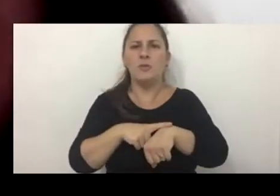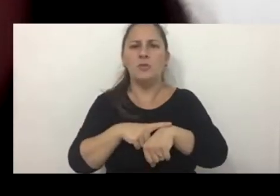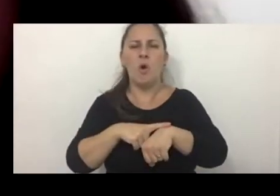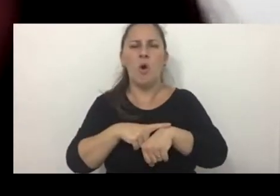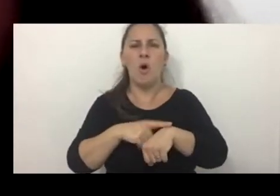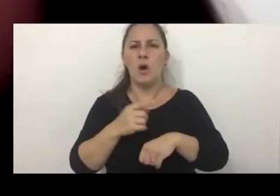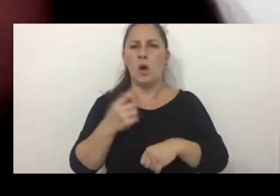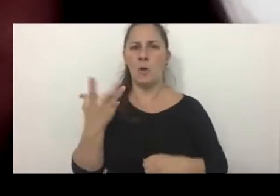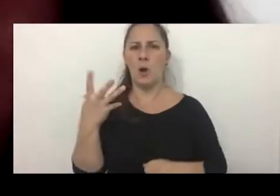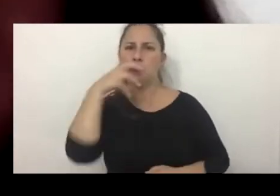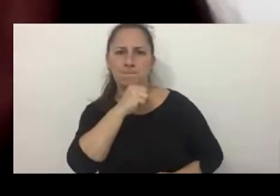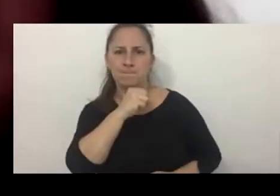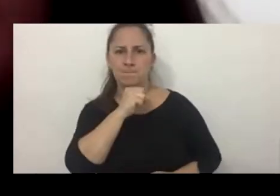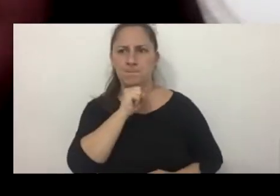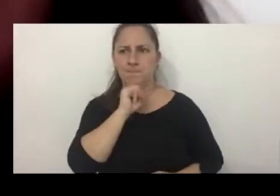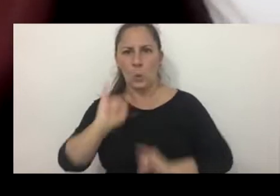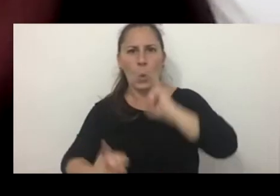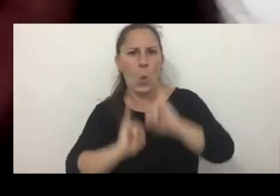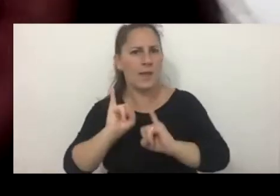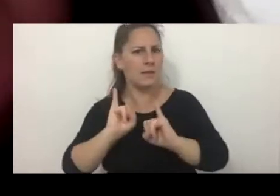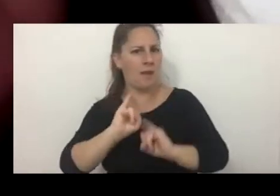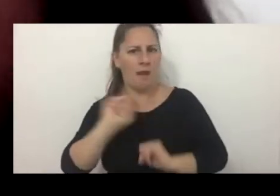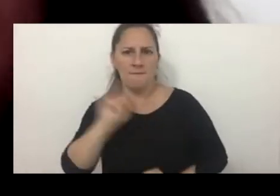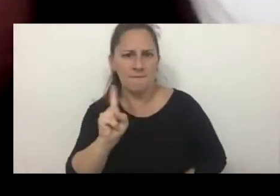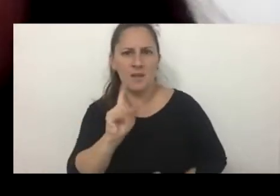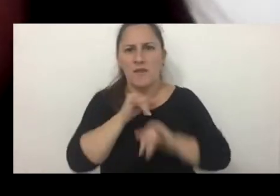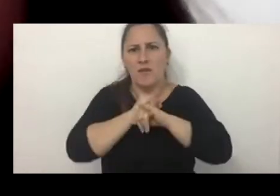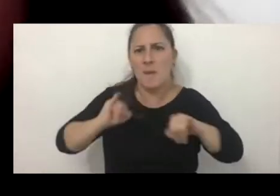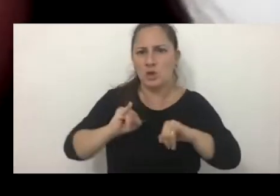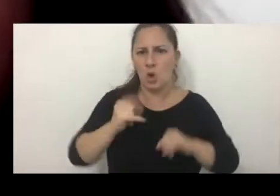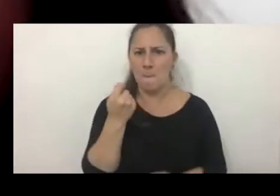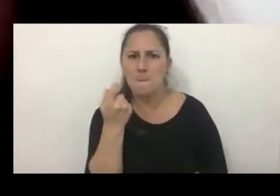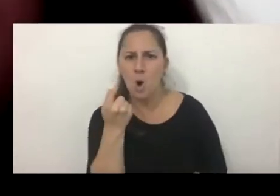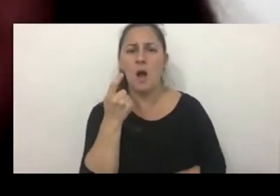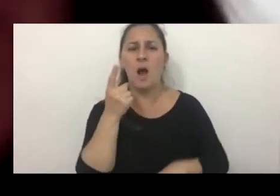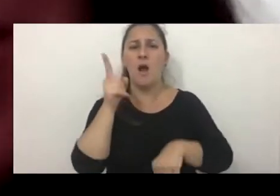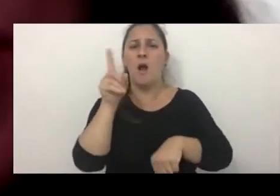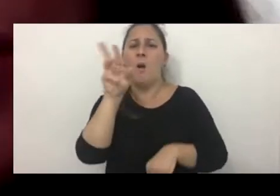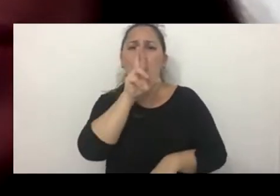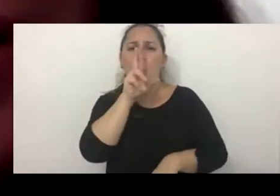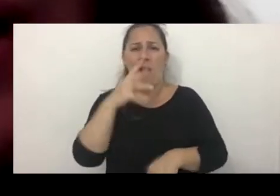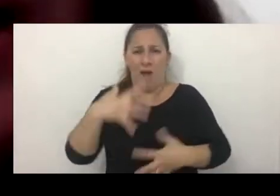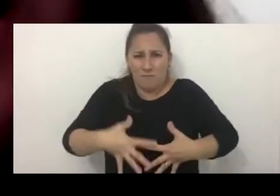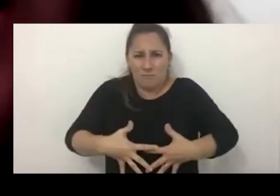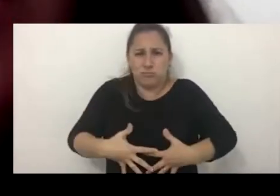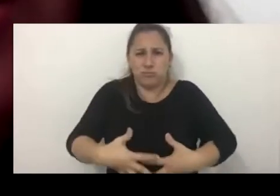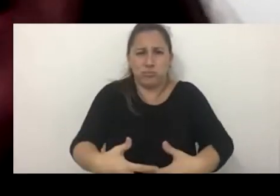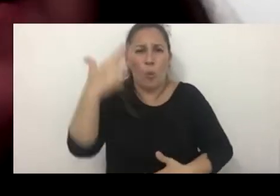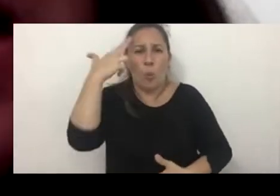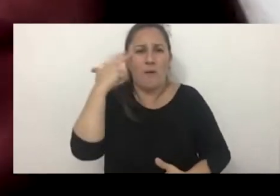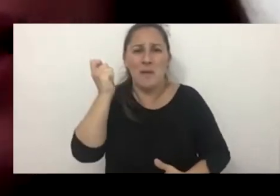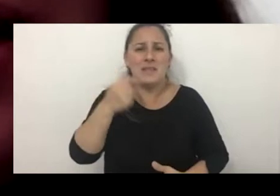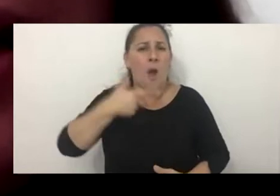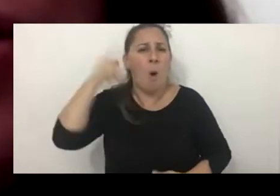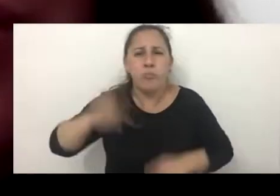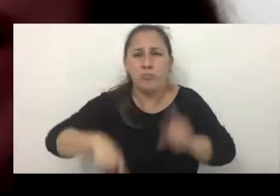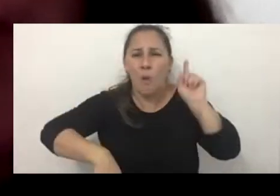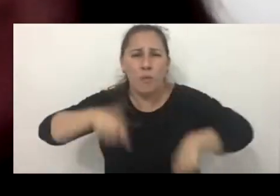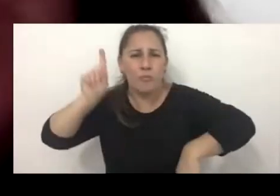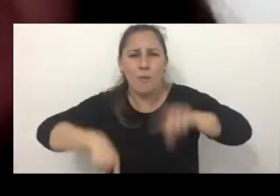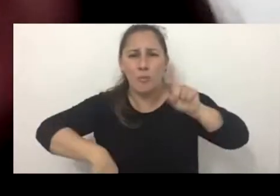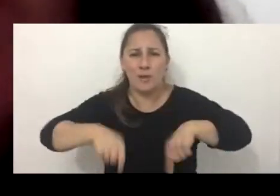nacimientos sucedían en el ámbito familiar en general, se los consideraba patrimonio de las mujeres,